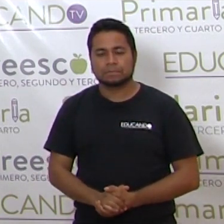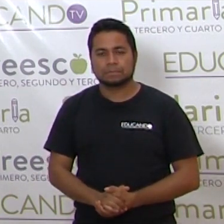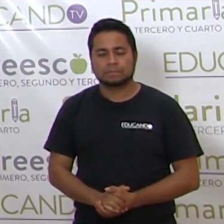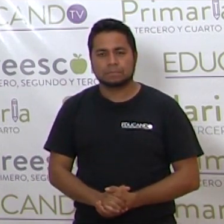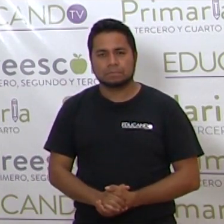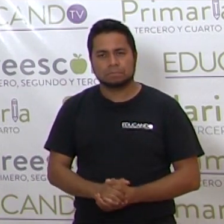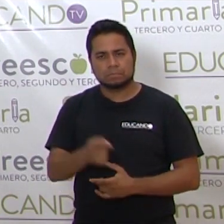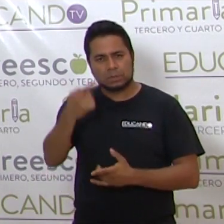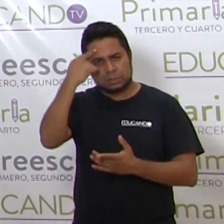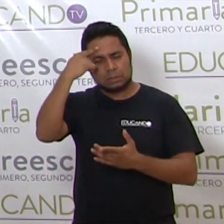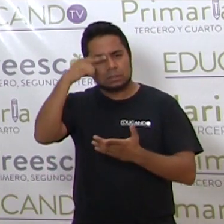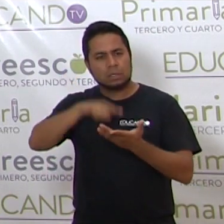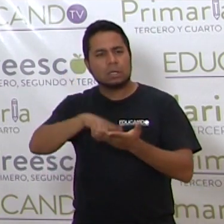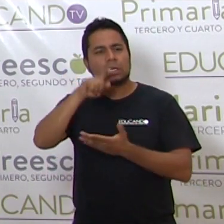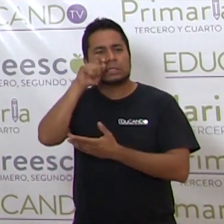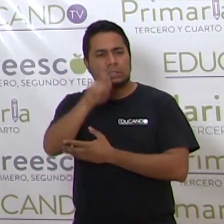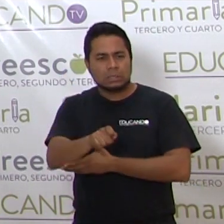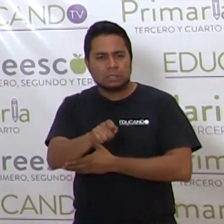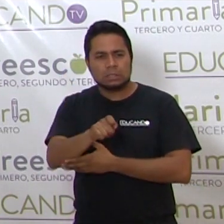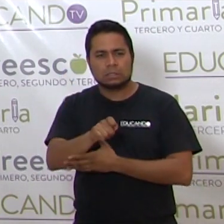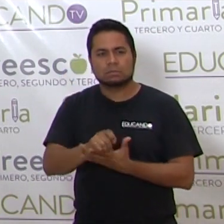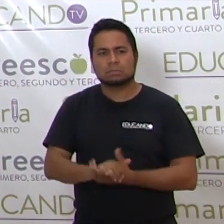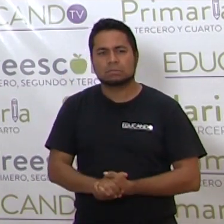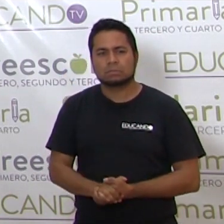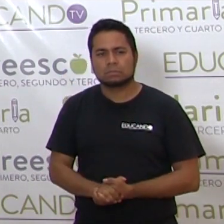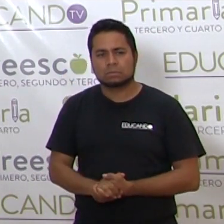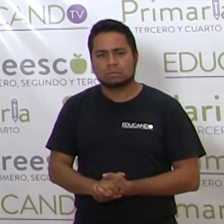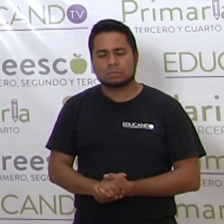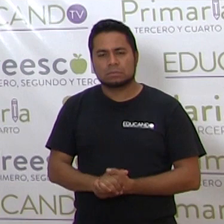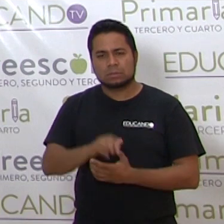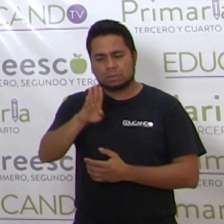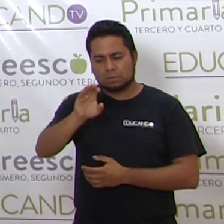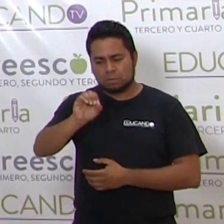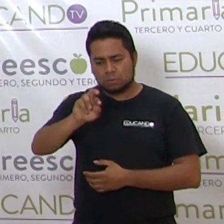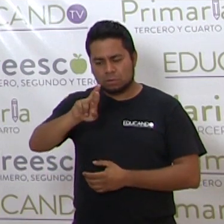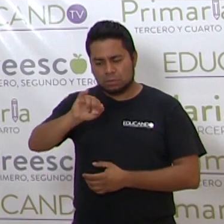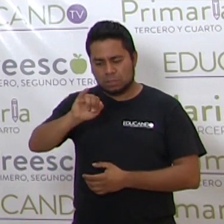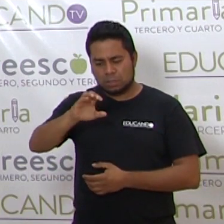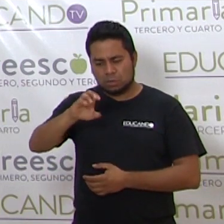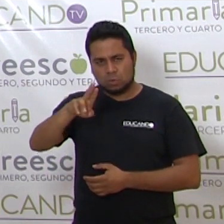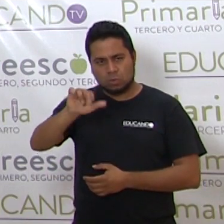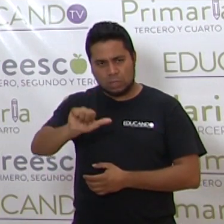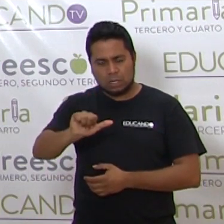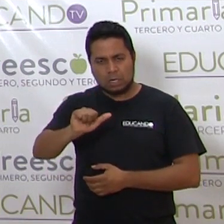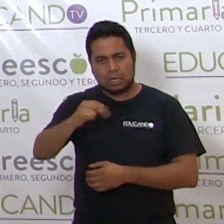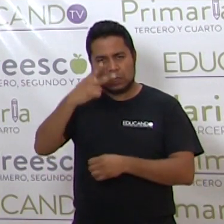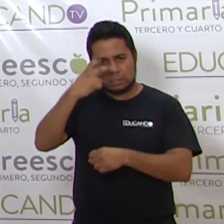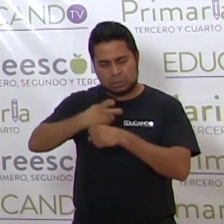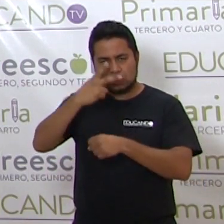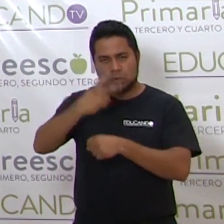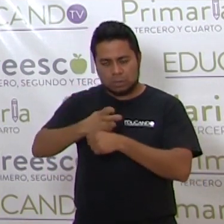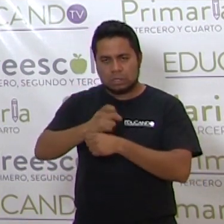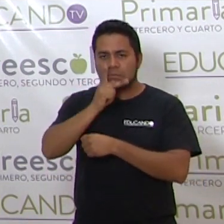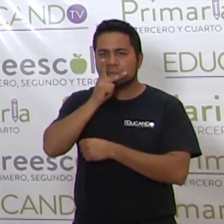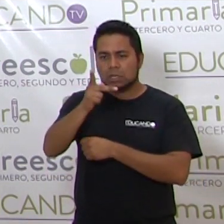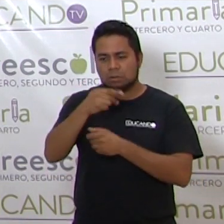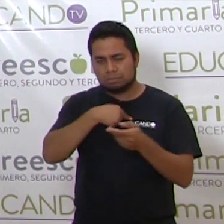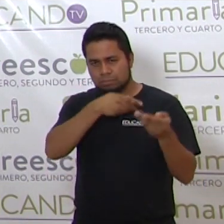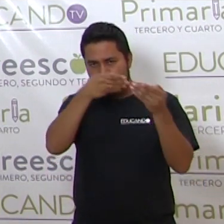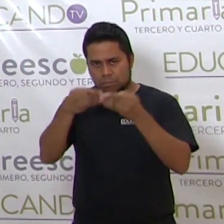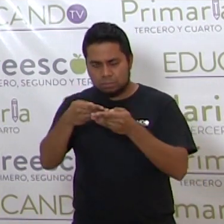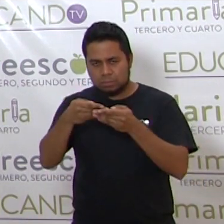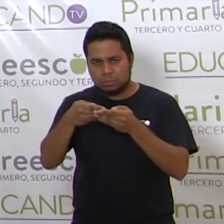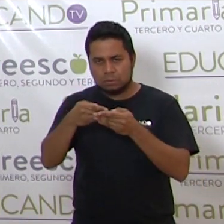que creen que signifique piense en un momento y la segunda palabra que puse que traje es